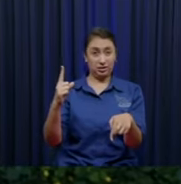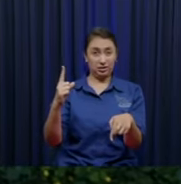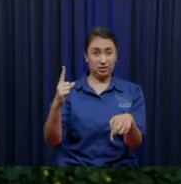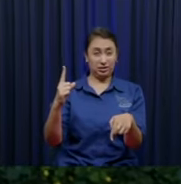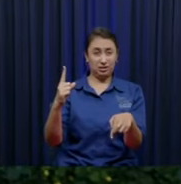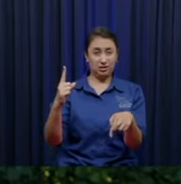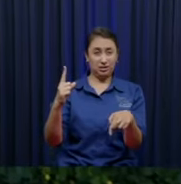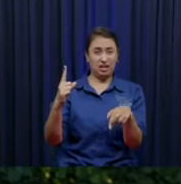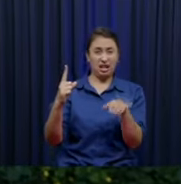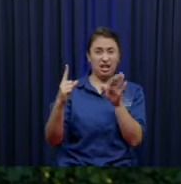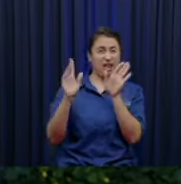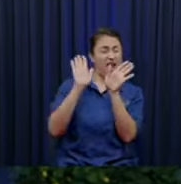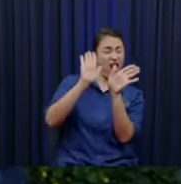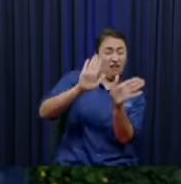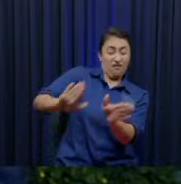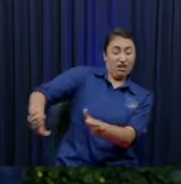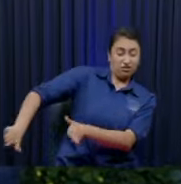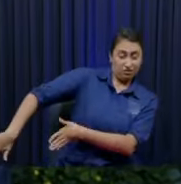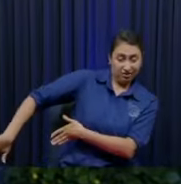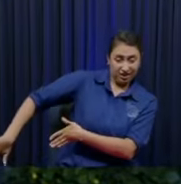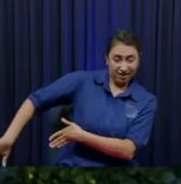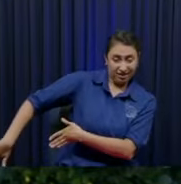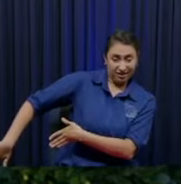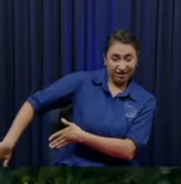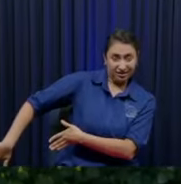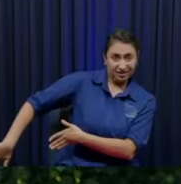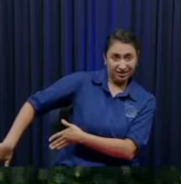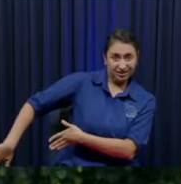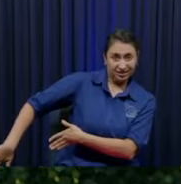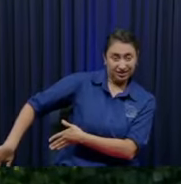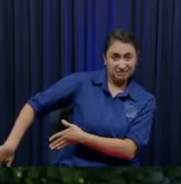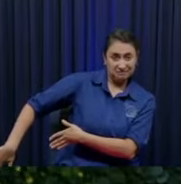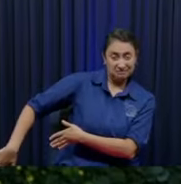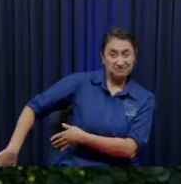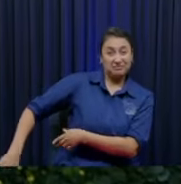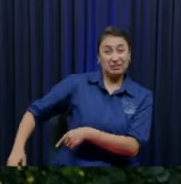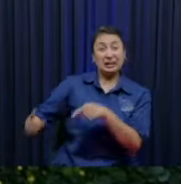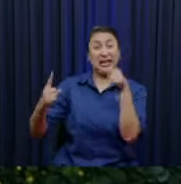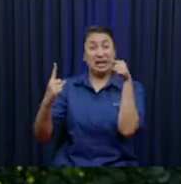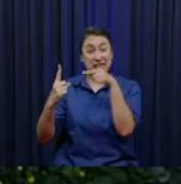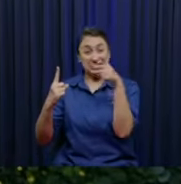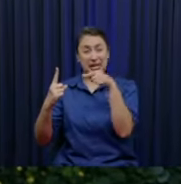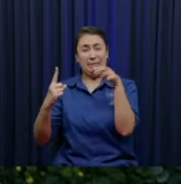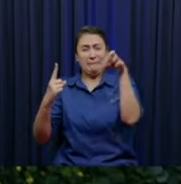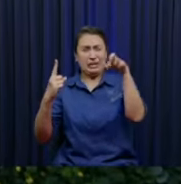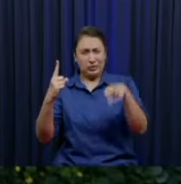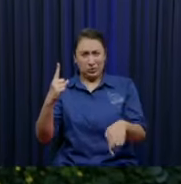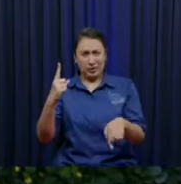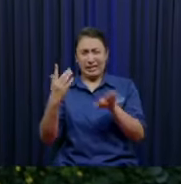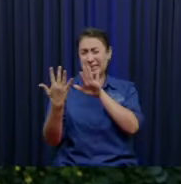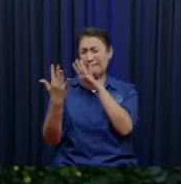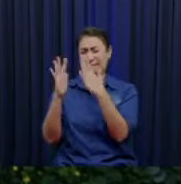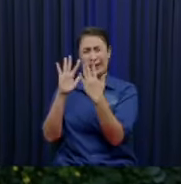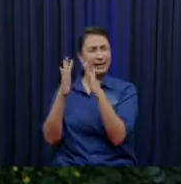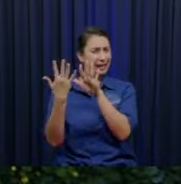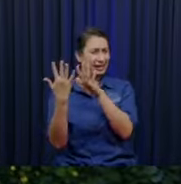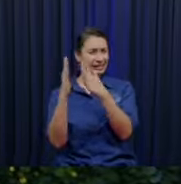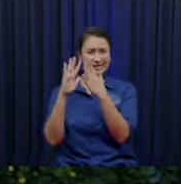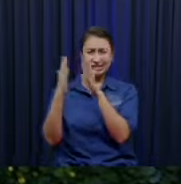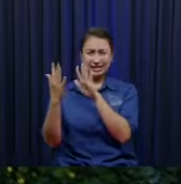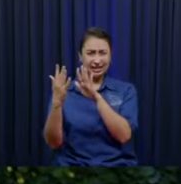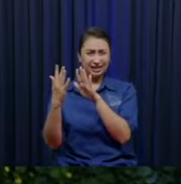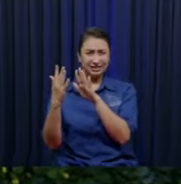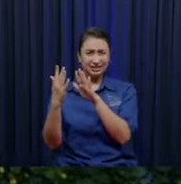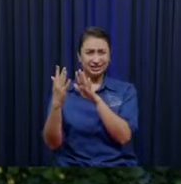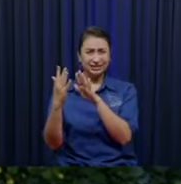Que al final de cuentas, su hijo tiene las mismas características genéticas suyas. Se